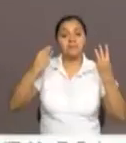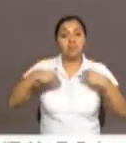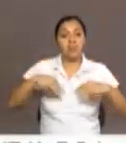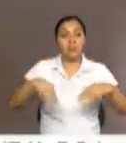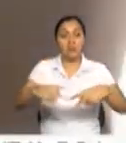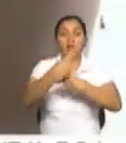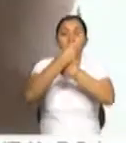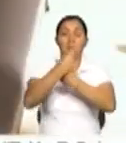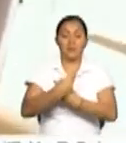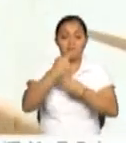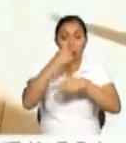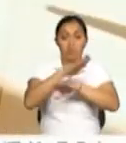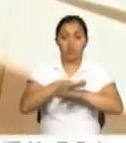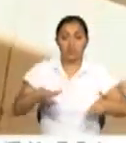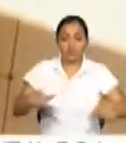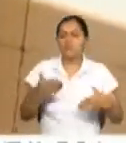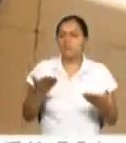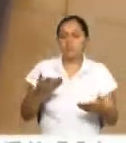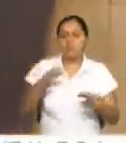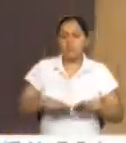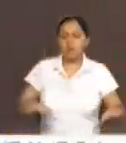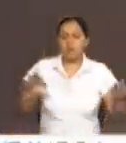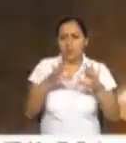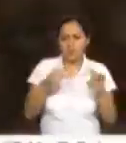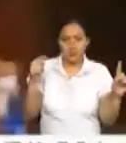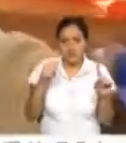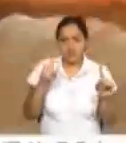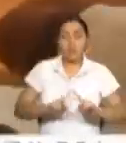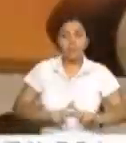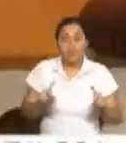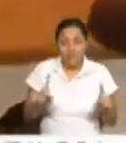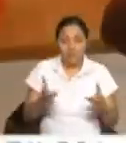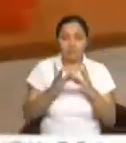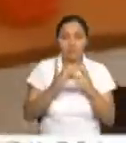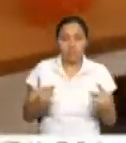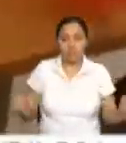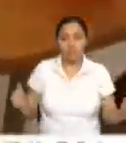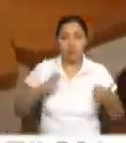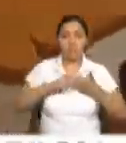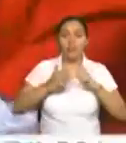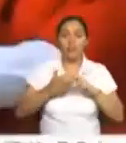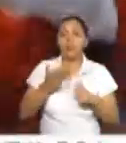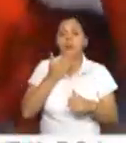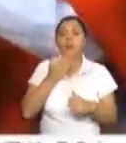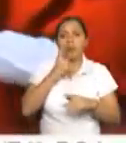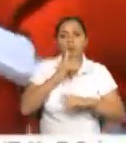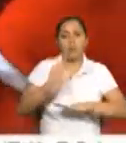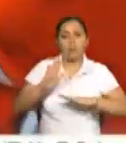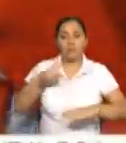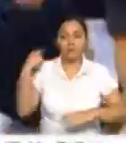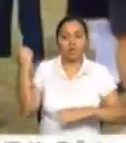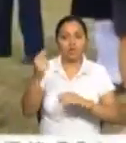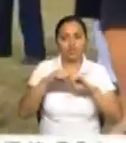para estos casos por parte del Estado son fundamentales. Sin embargo, la erradicación de esta problemática debe ser un compromiso de todos